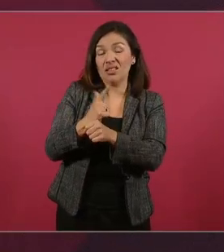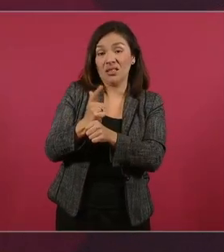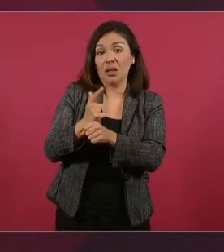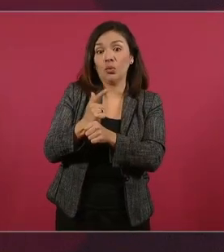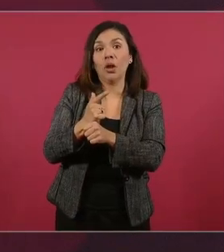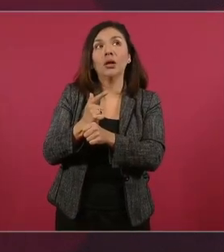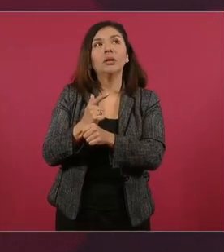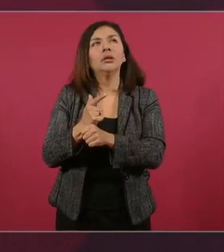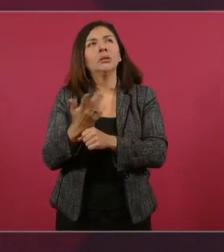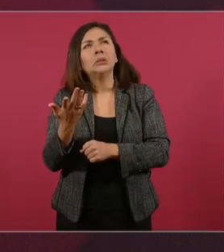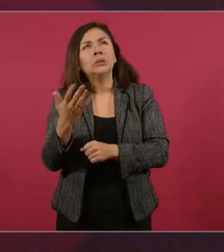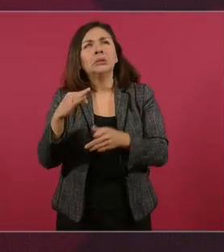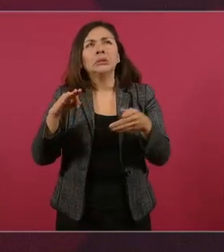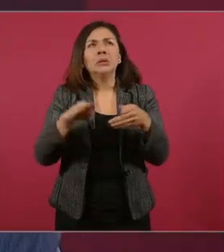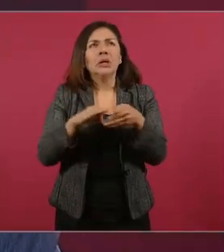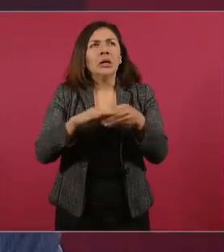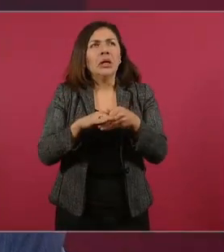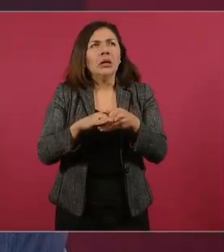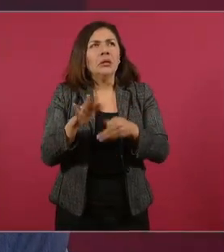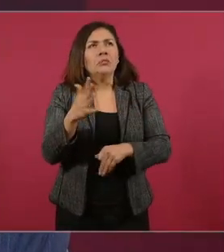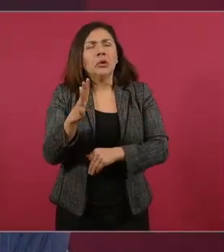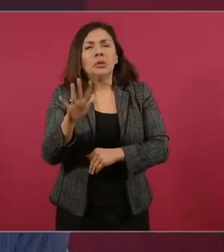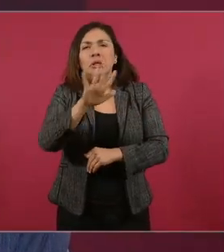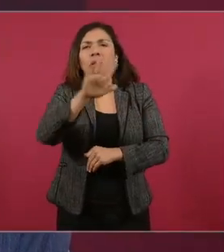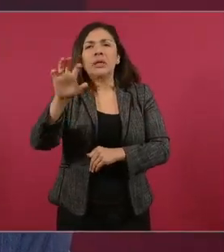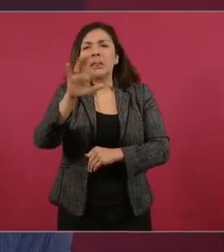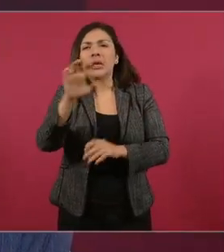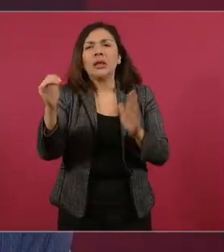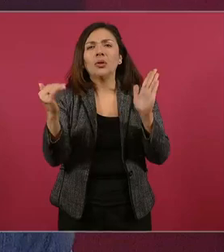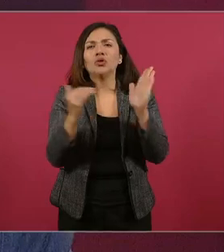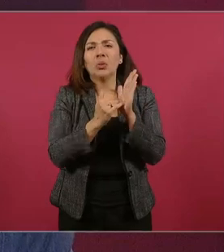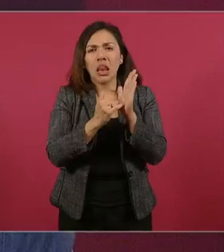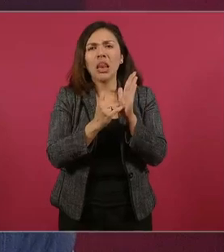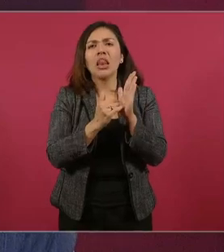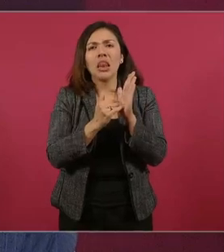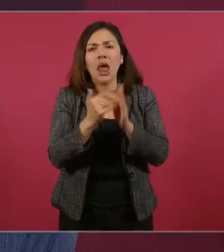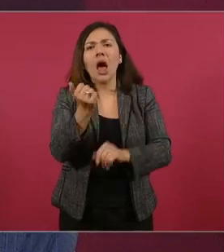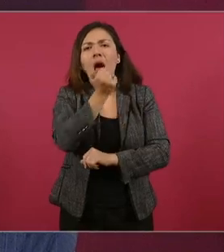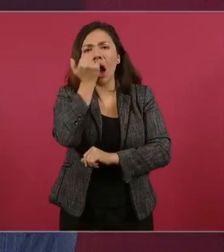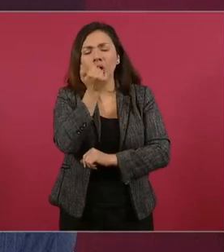pues son cerca de 500 mil con becas.